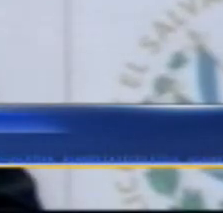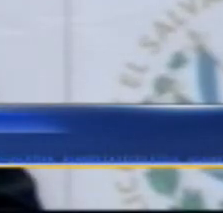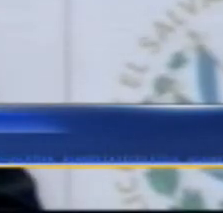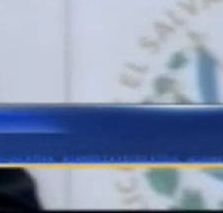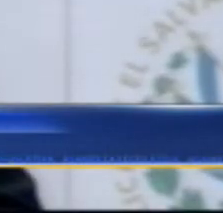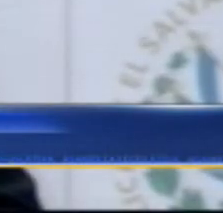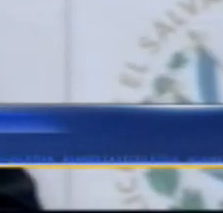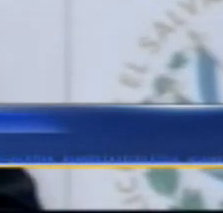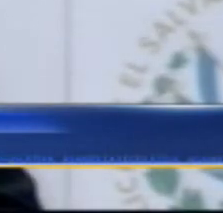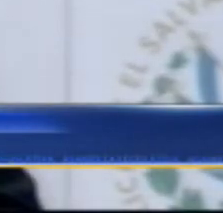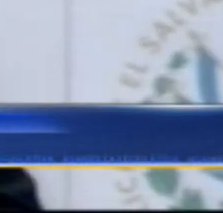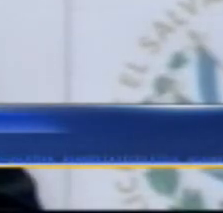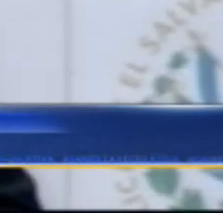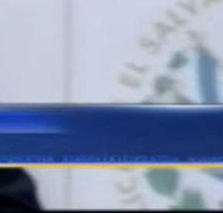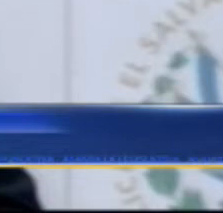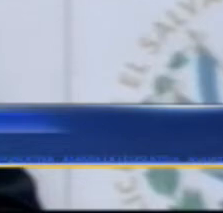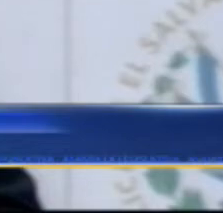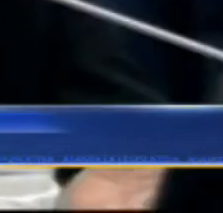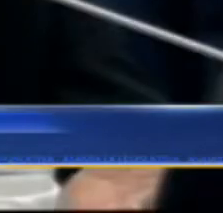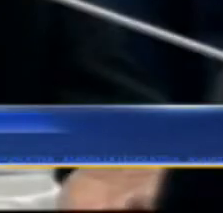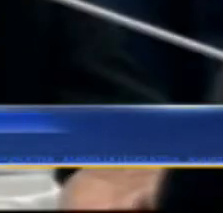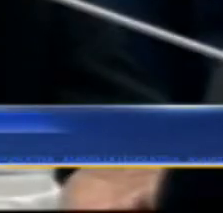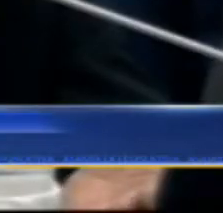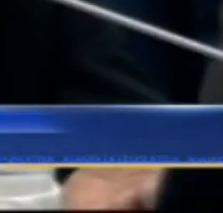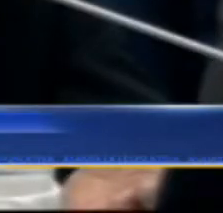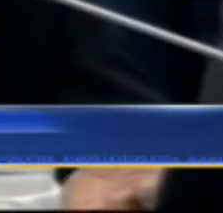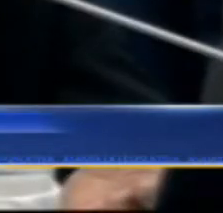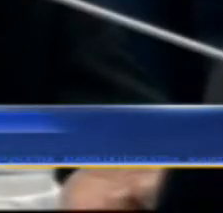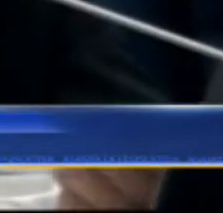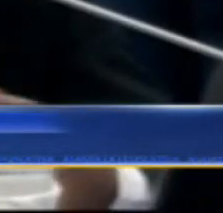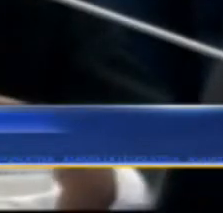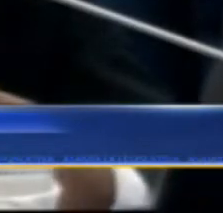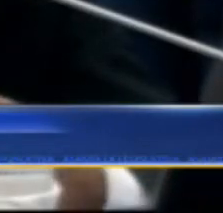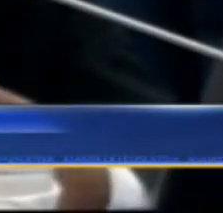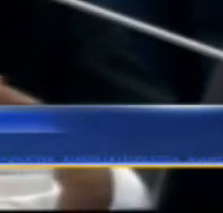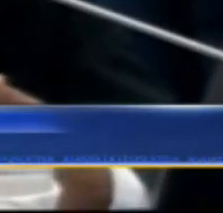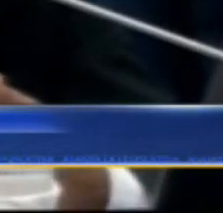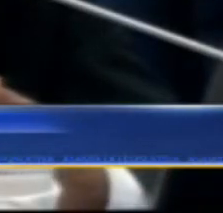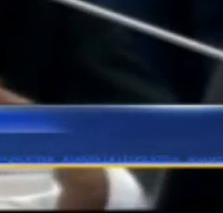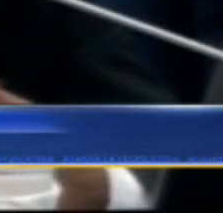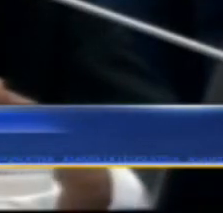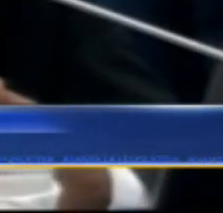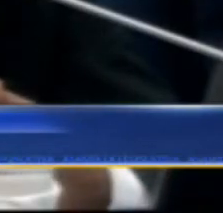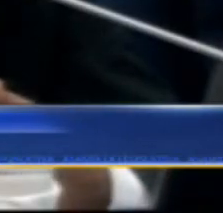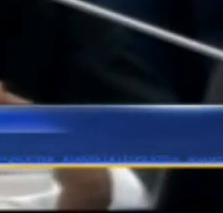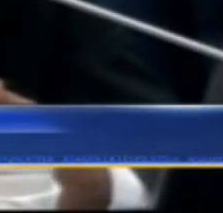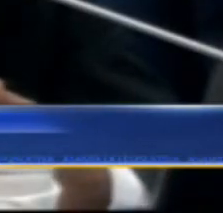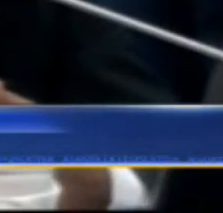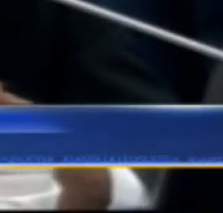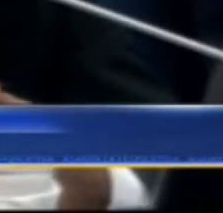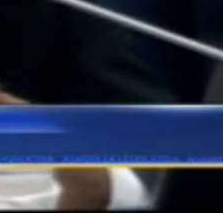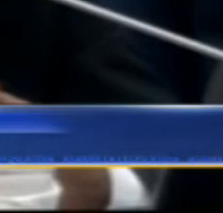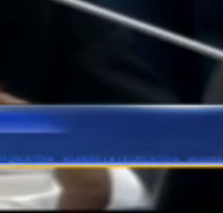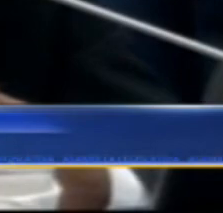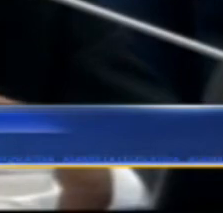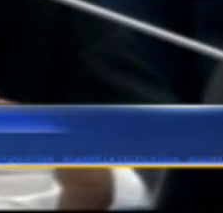un magistrado podría ser de la Sala de lo Constitucional. Entonces a mí me interesaría mucho saber su opinión sobre esto, su opinión